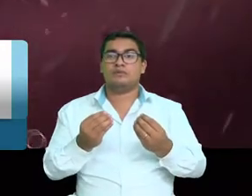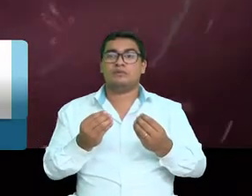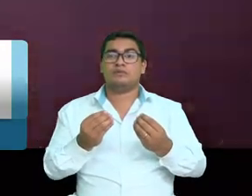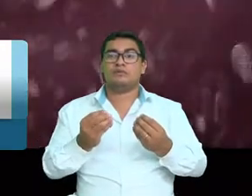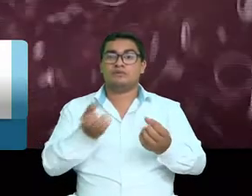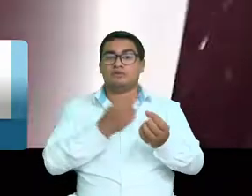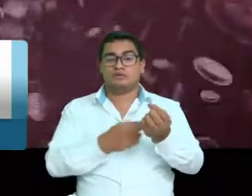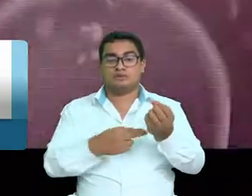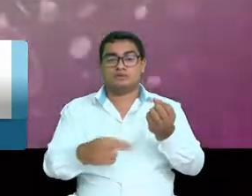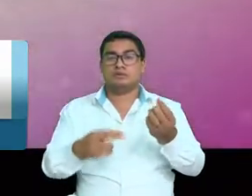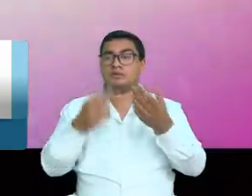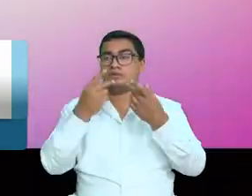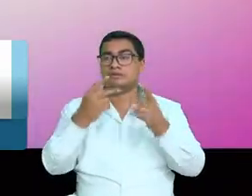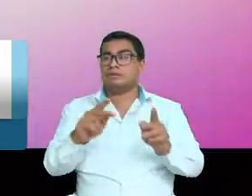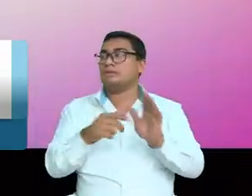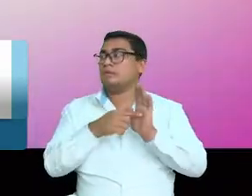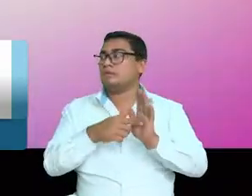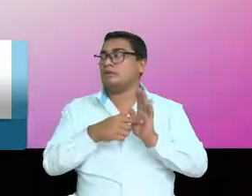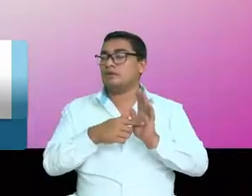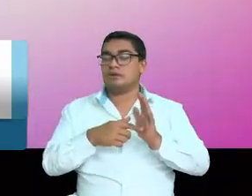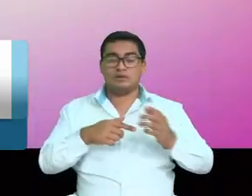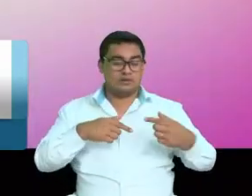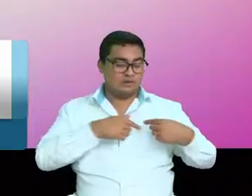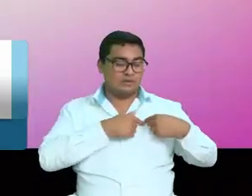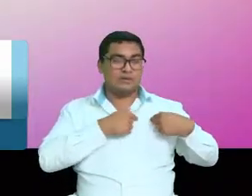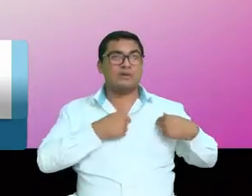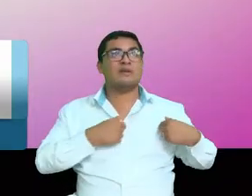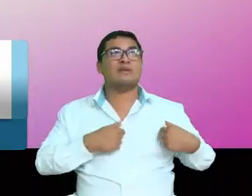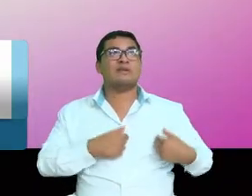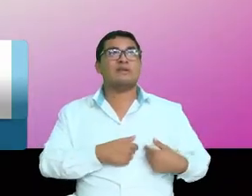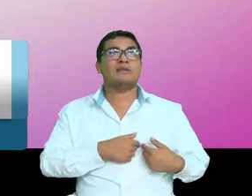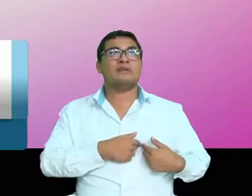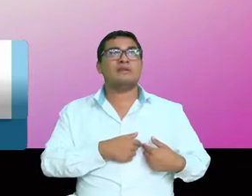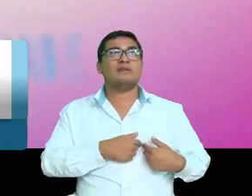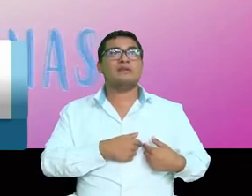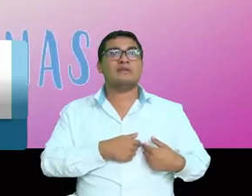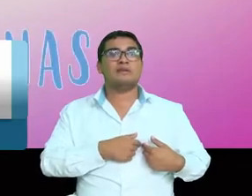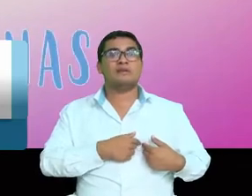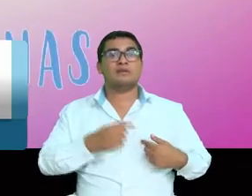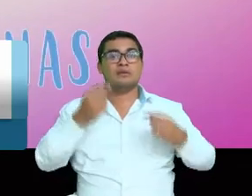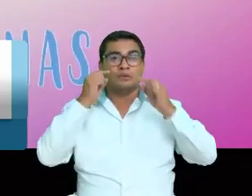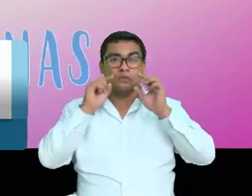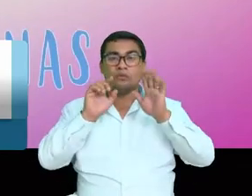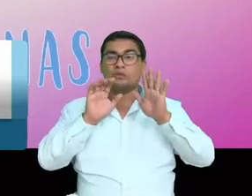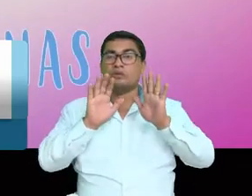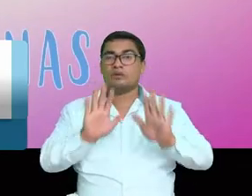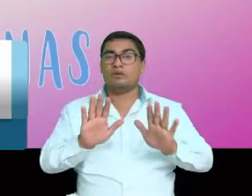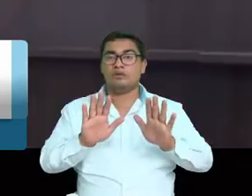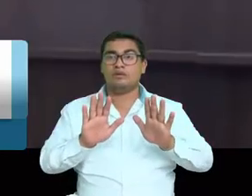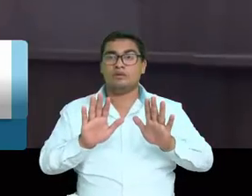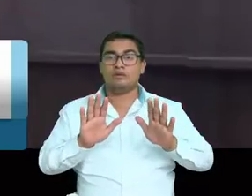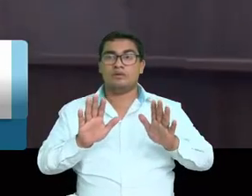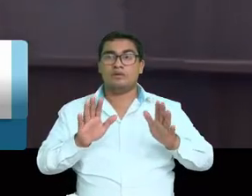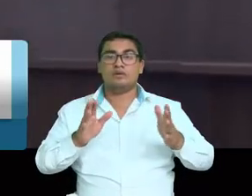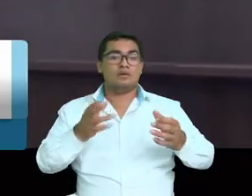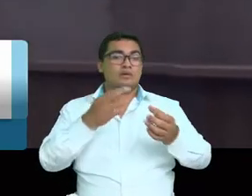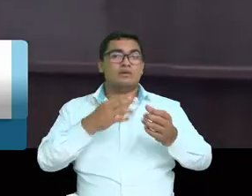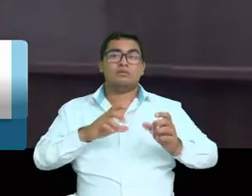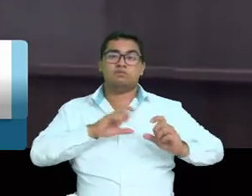de sangre. Pero fíjate que el corazón no solamente es el encargado de llevar oxígeno a la célula. Ahí